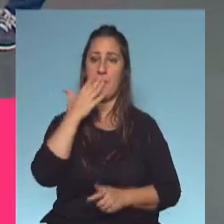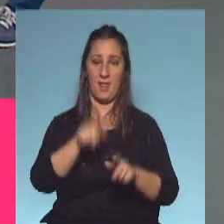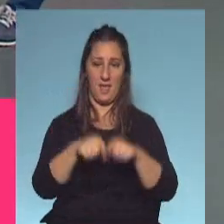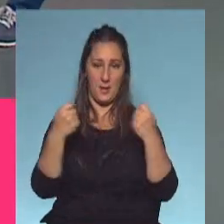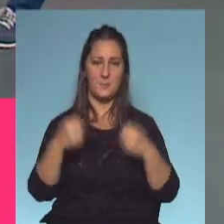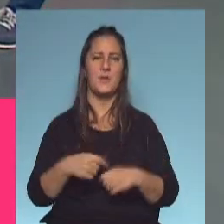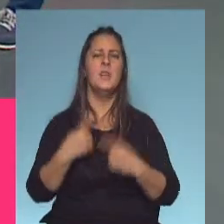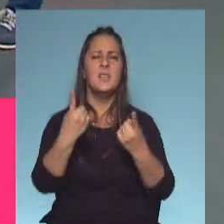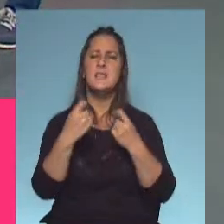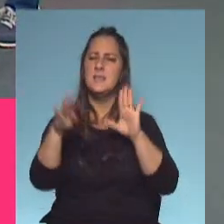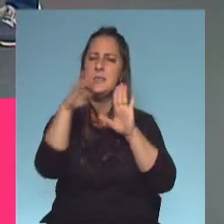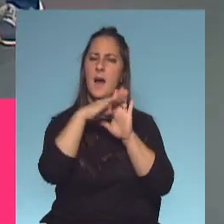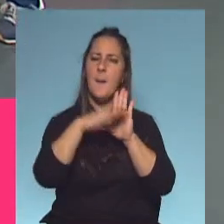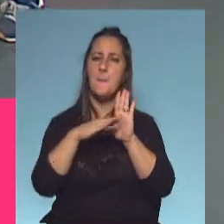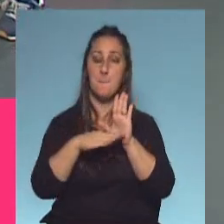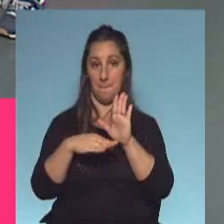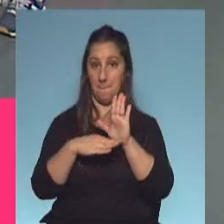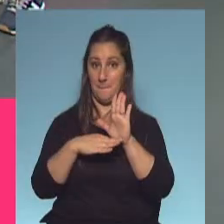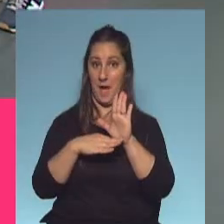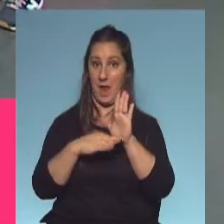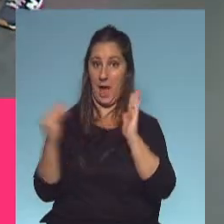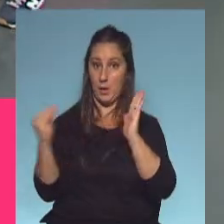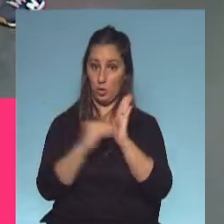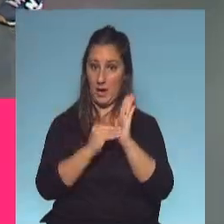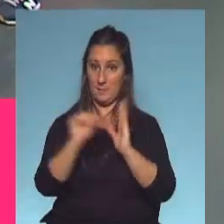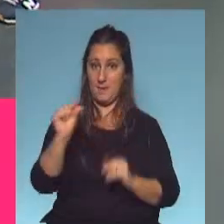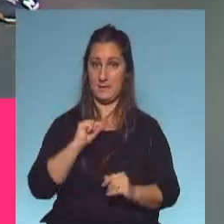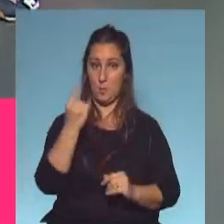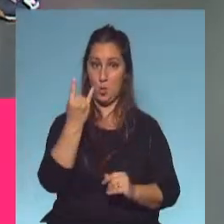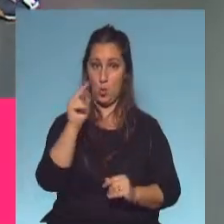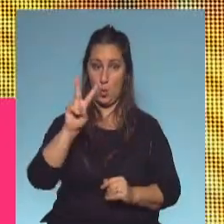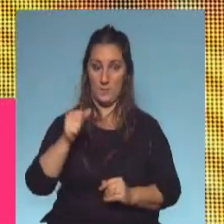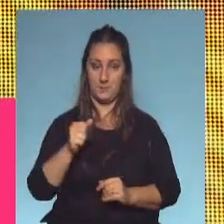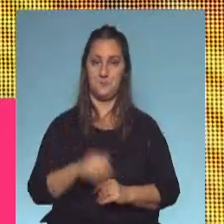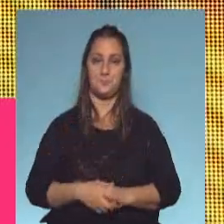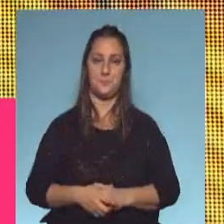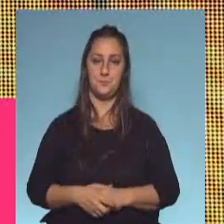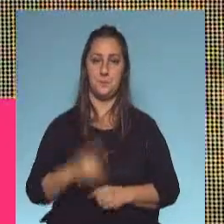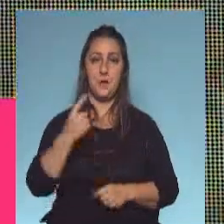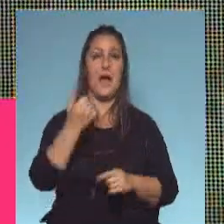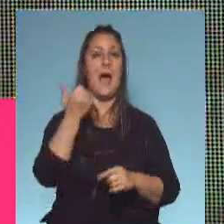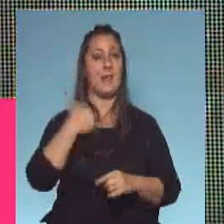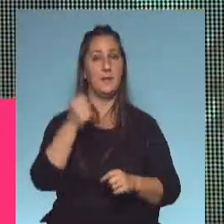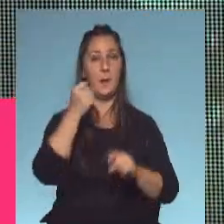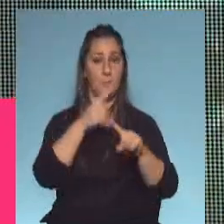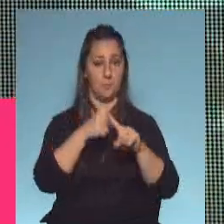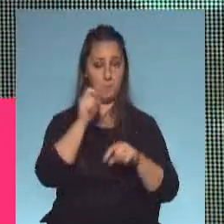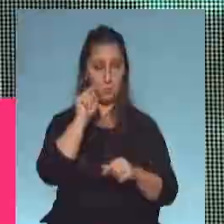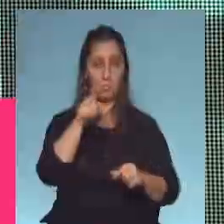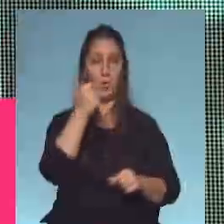son los requisitos entonces para anotarse y acceder a este préstamo? Primero, anda a argentina.gov.ar,